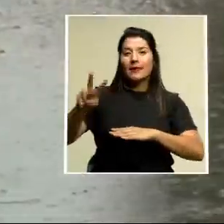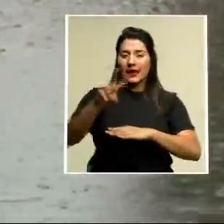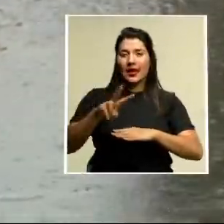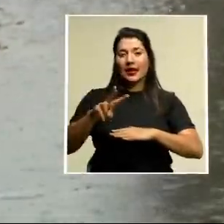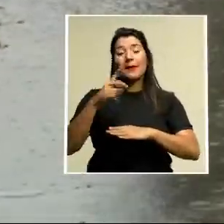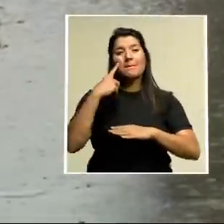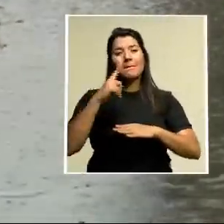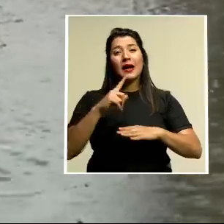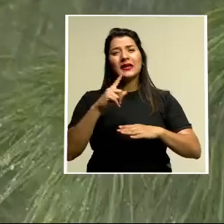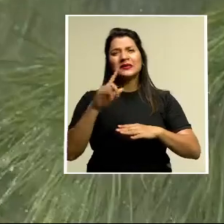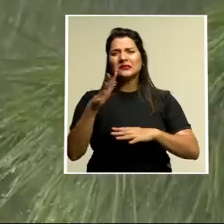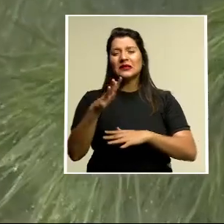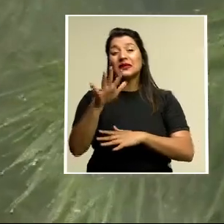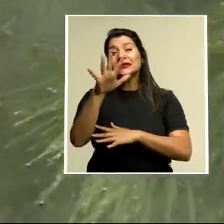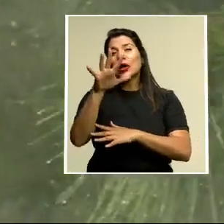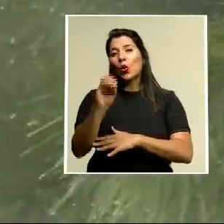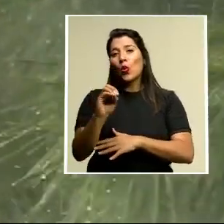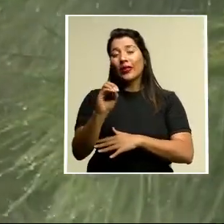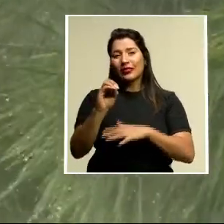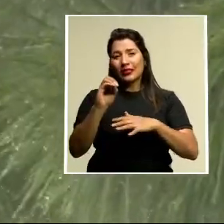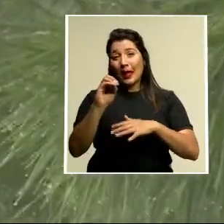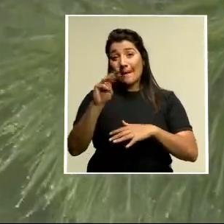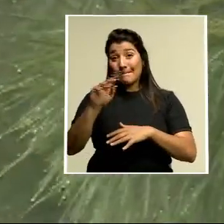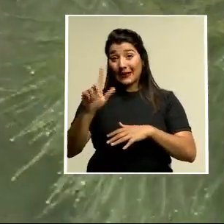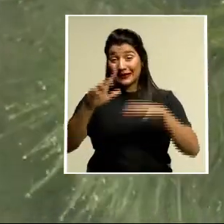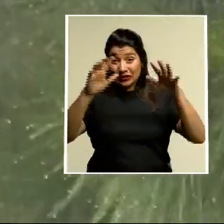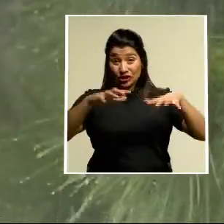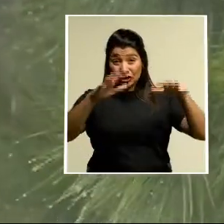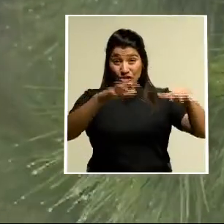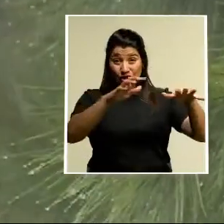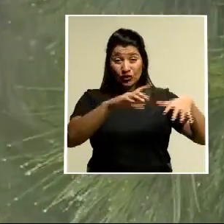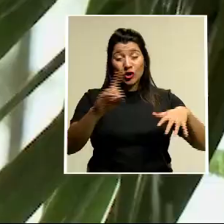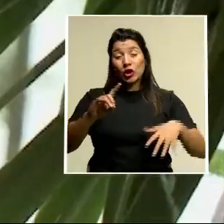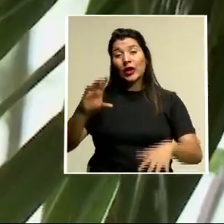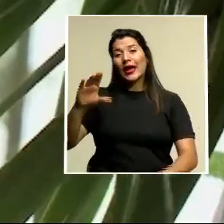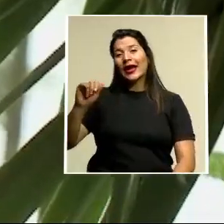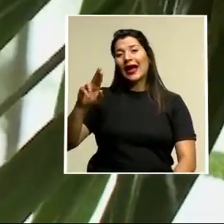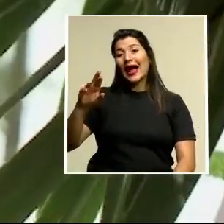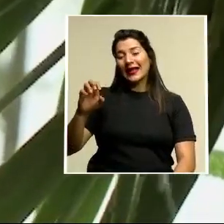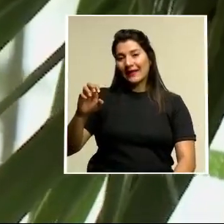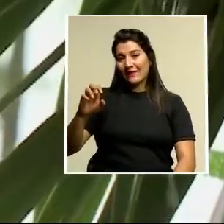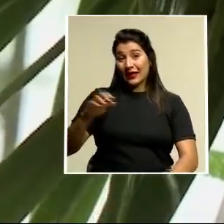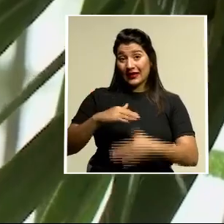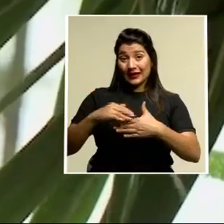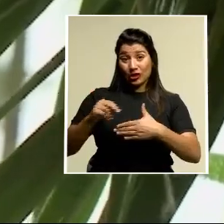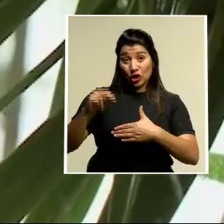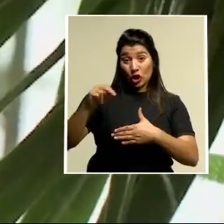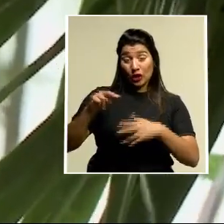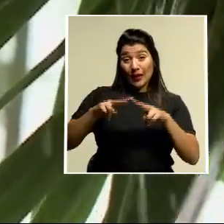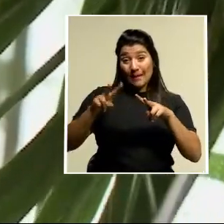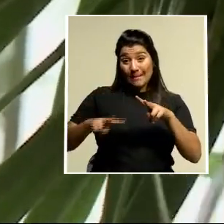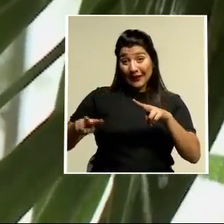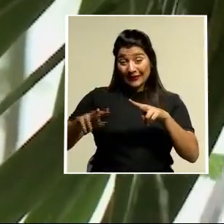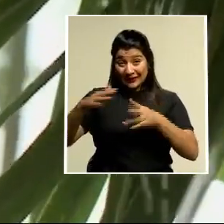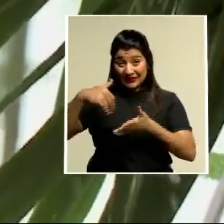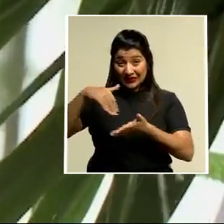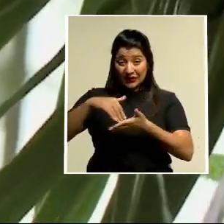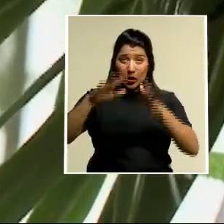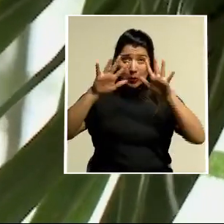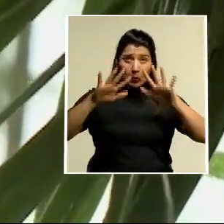Para la noche de este viernes, entre la noche de este viernes y la madrugada de este sábado, estamos esperando el ingreso de la onda tropical